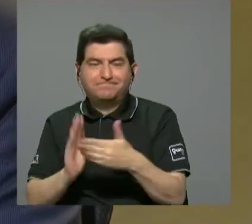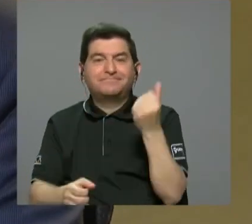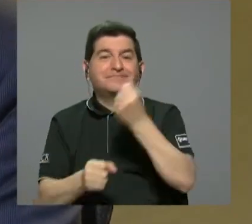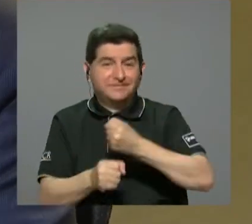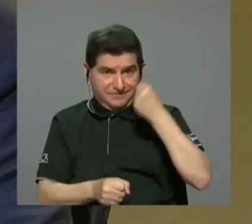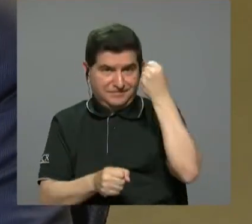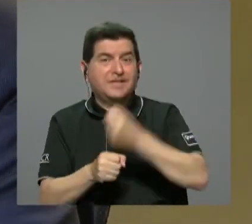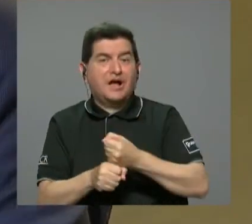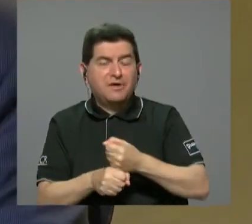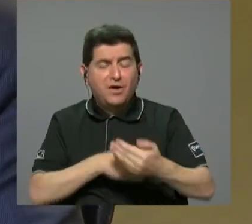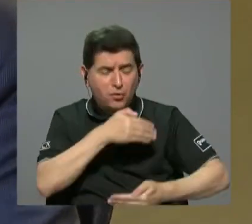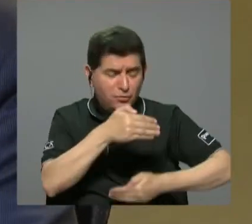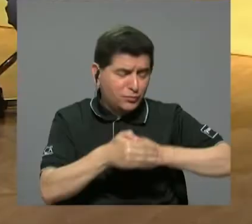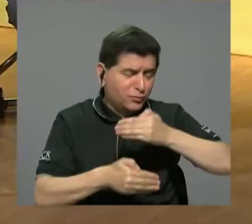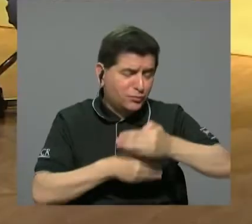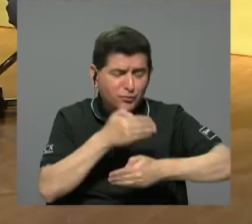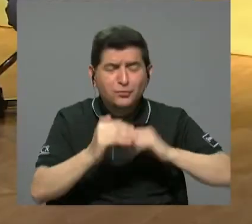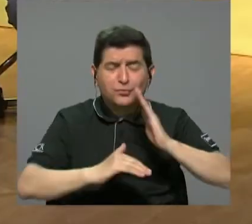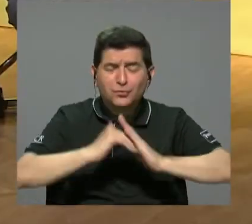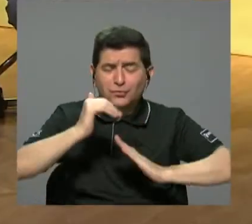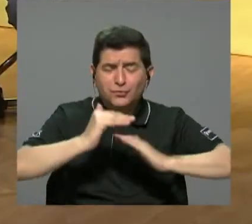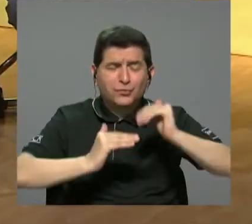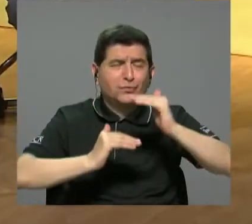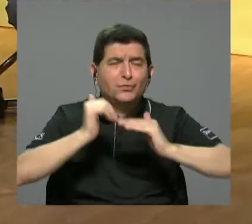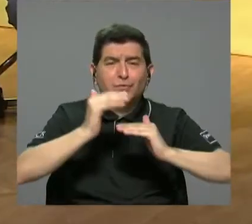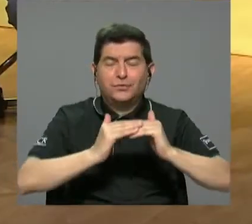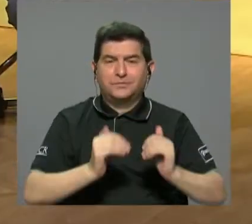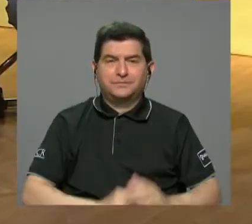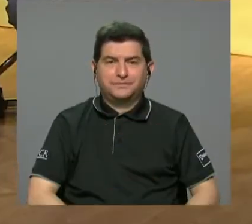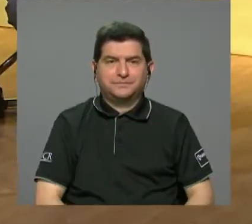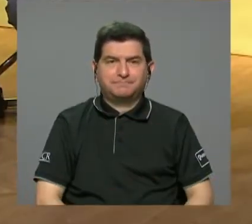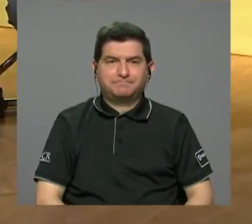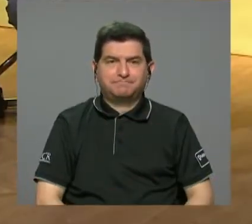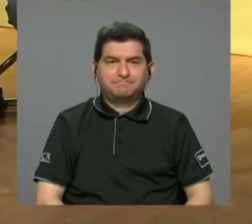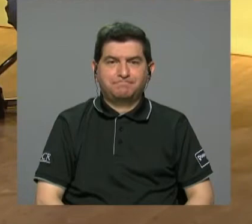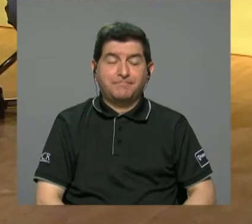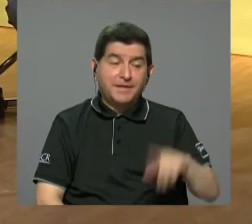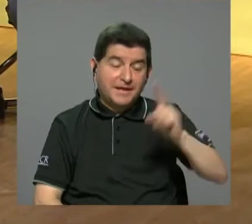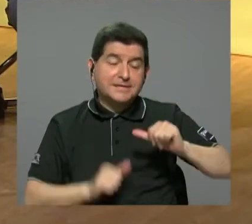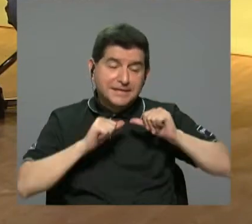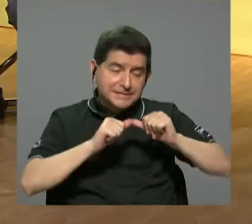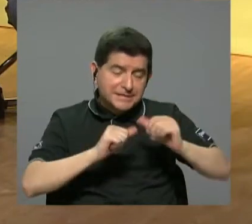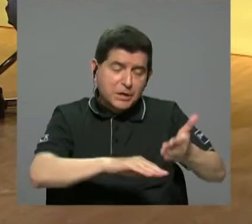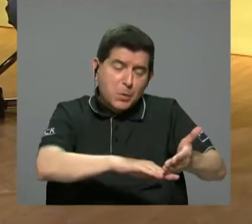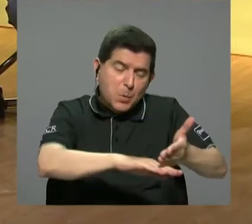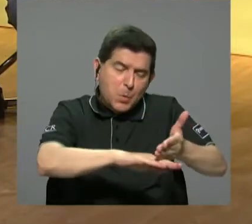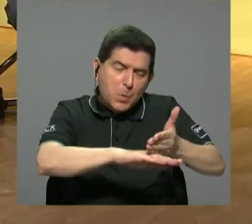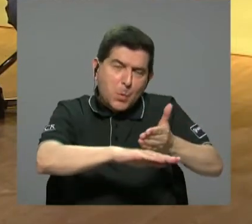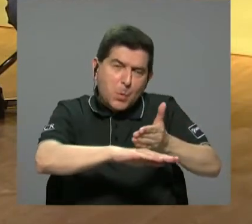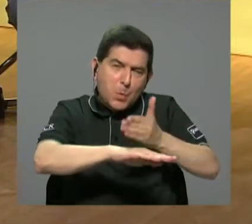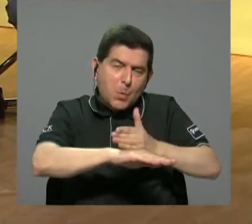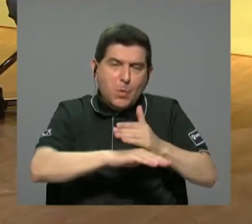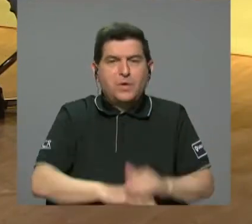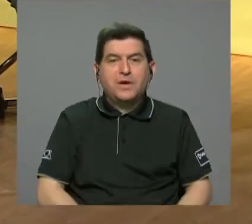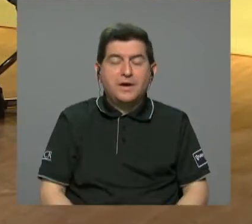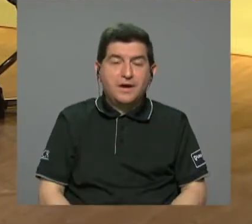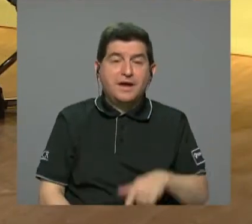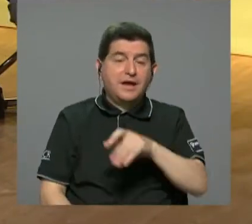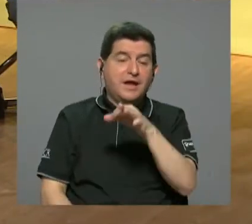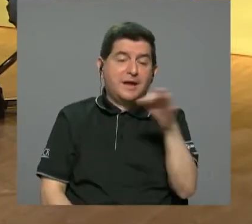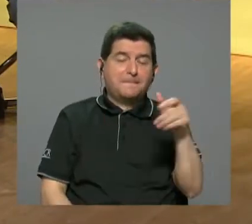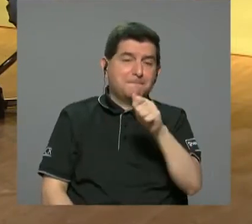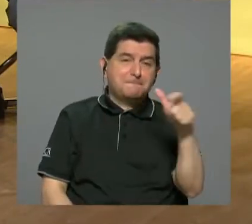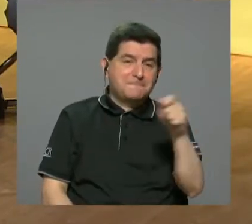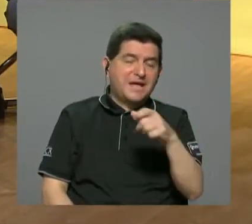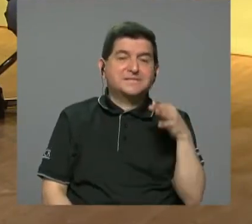que están en proceso, están construyendo y que pues, el país tiene que seguir madurando en los meses siguientes,